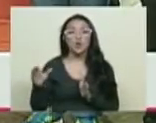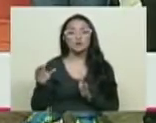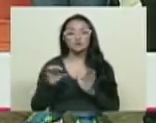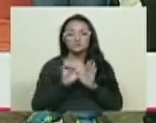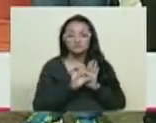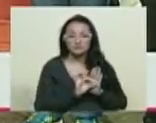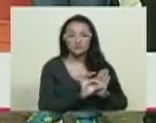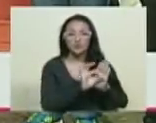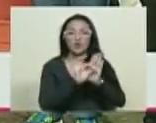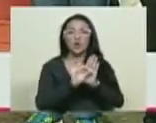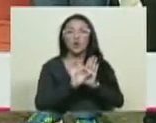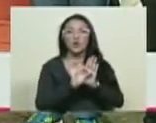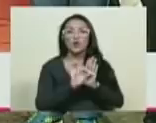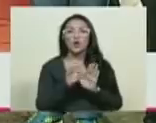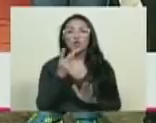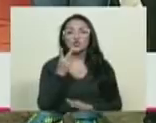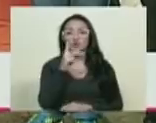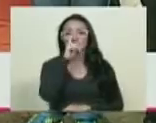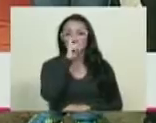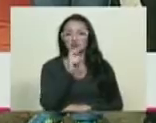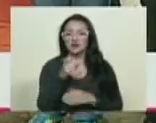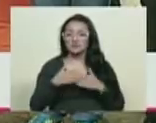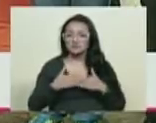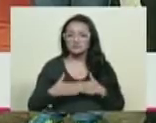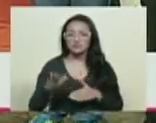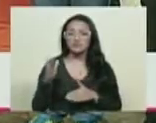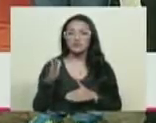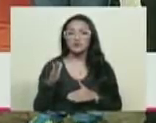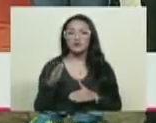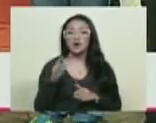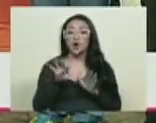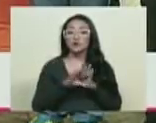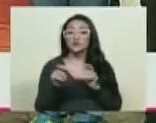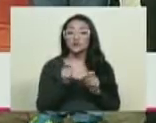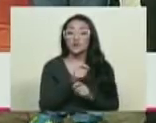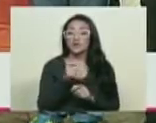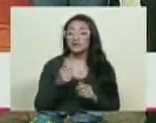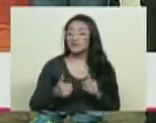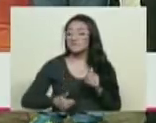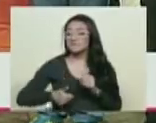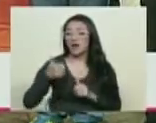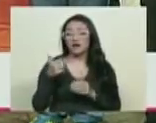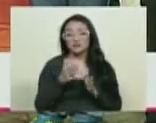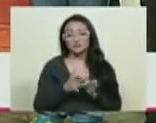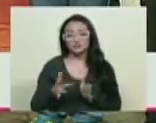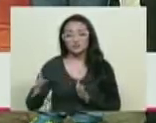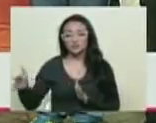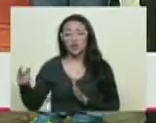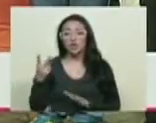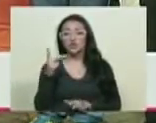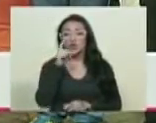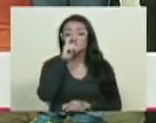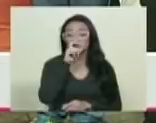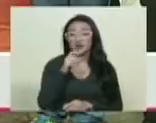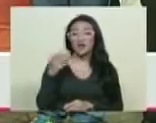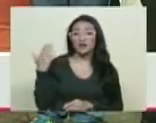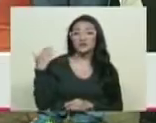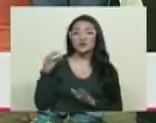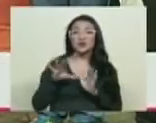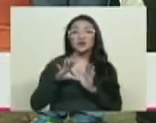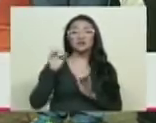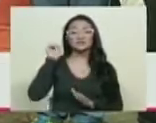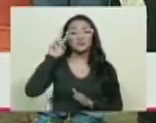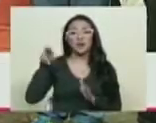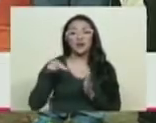dos años y en estos meses la constituyente ha hecho más que en dos años valga la expresión la asamblea